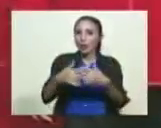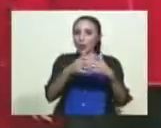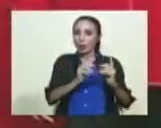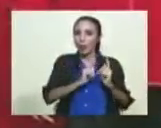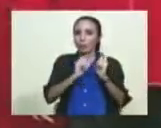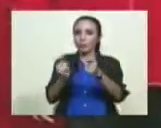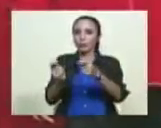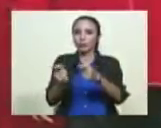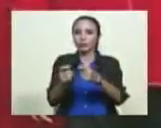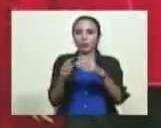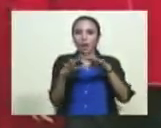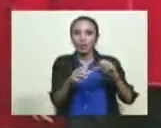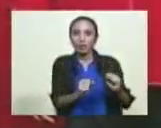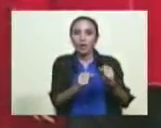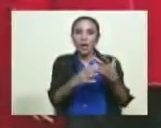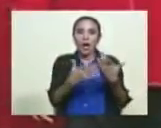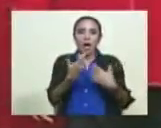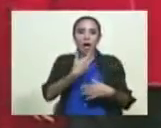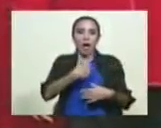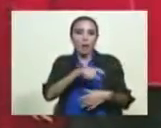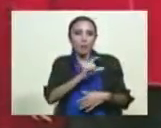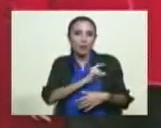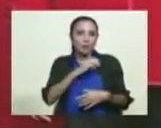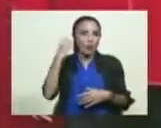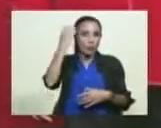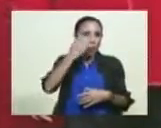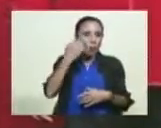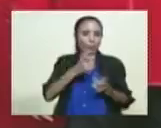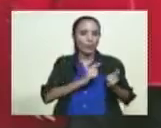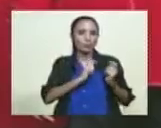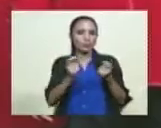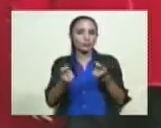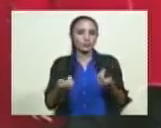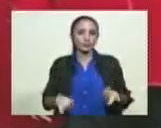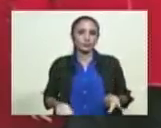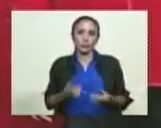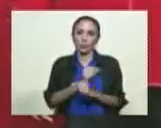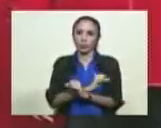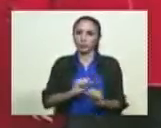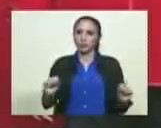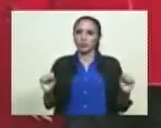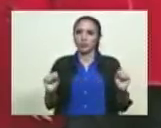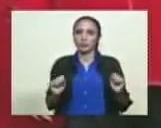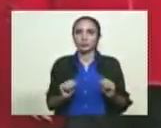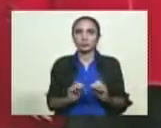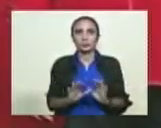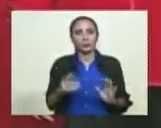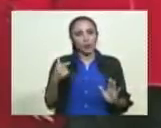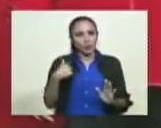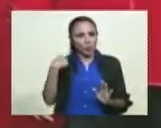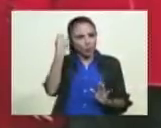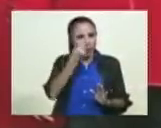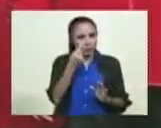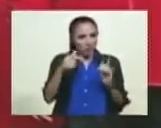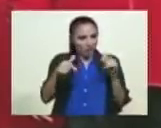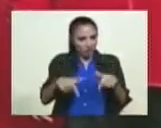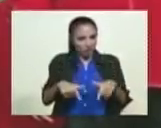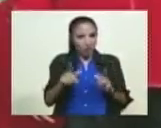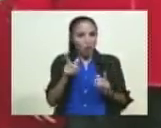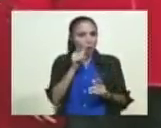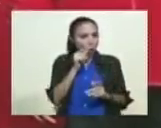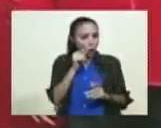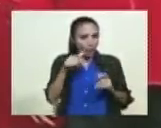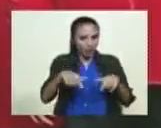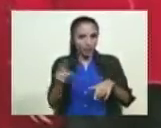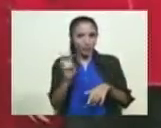las oligarquías europeas. Y yo digo, ¿será que en Venezuela no hay hombres que defendamos la patria?